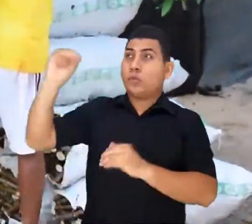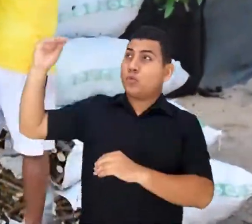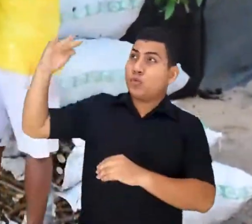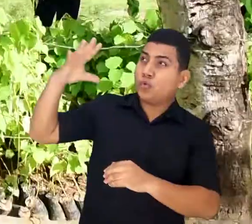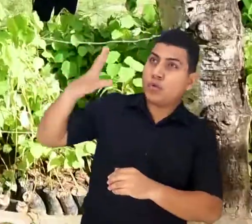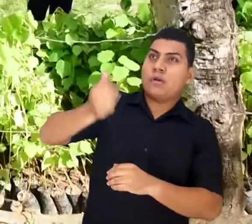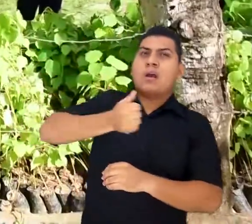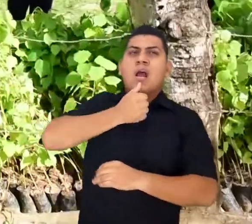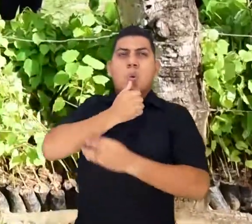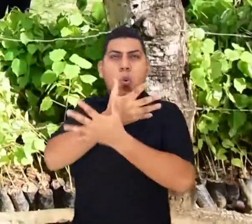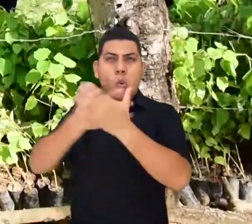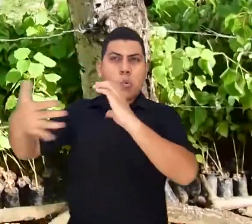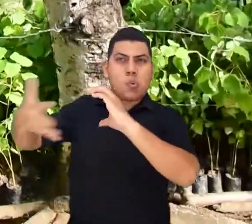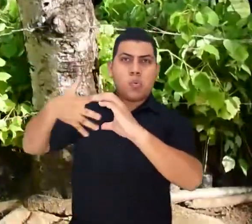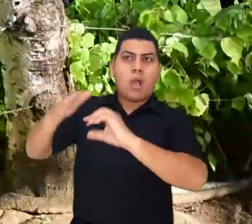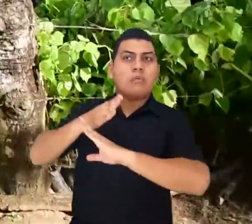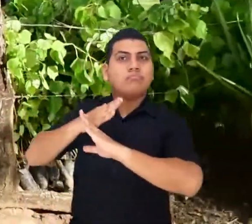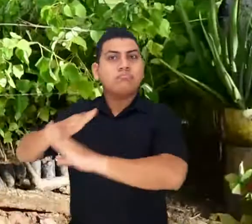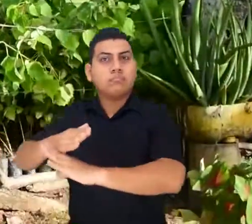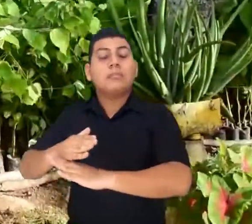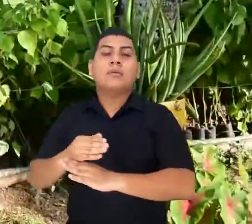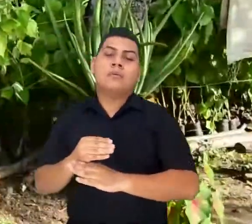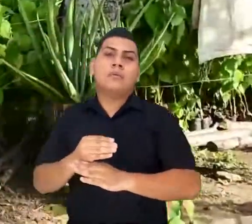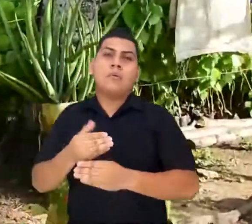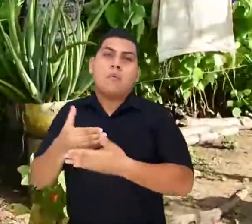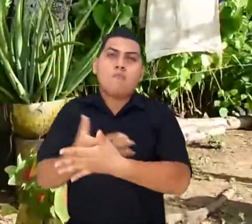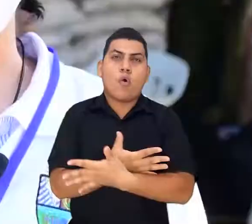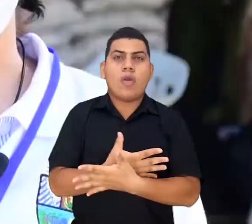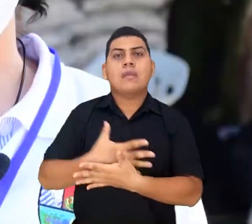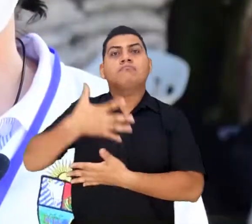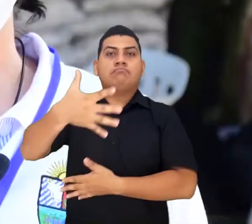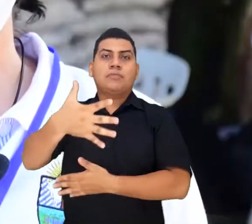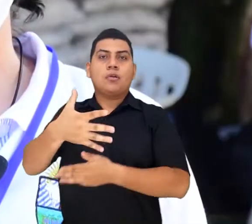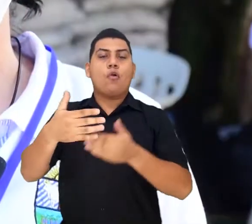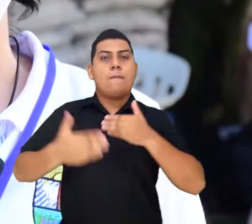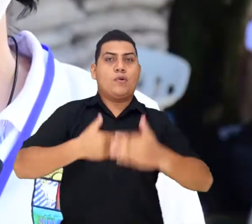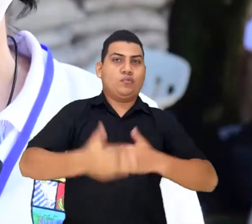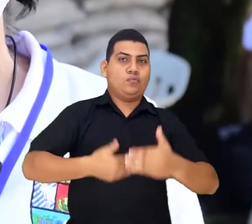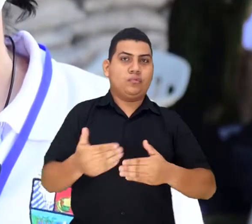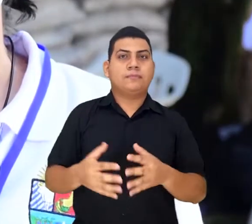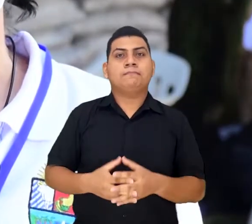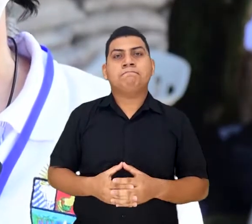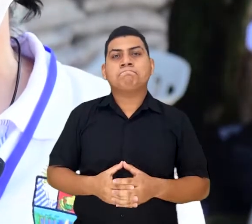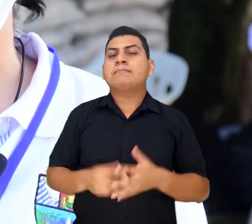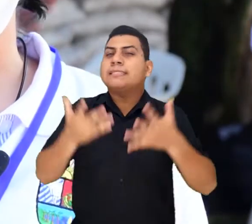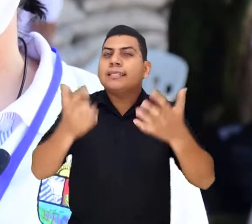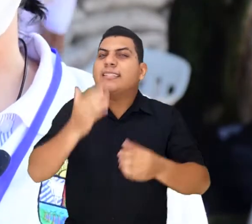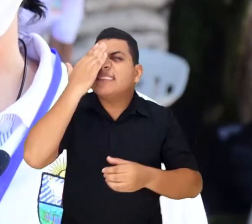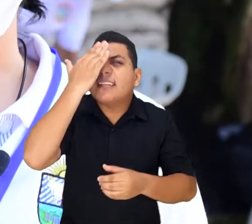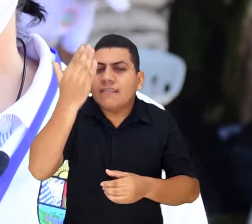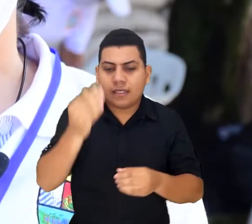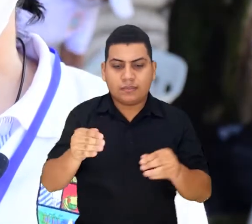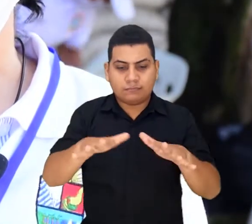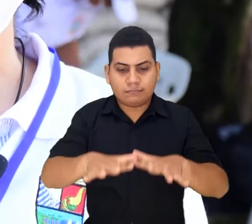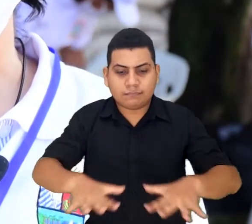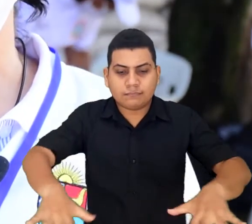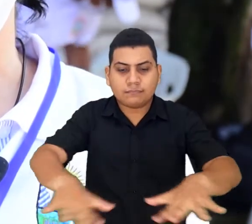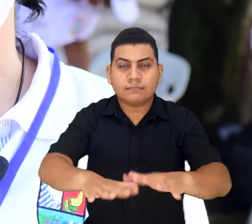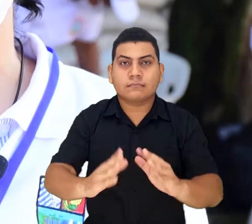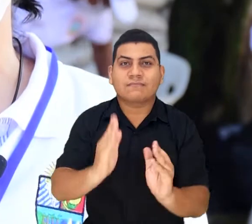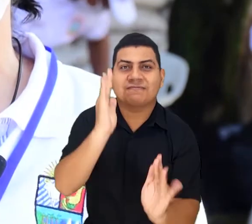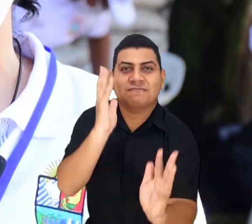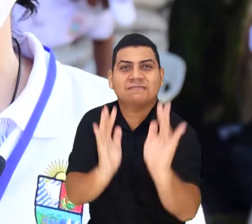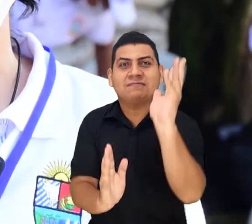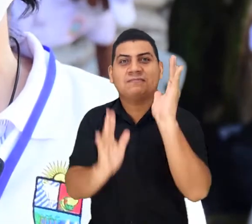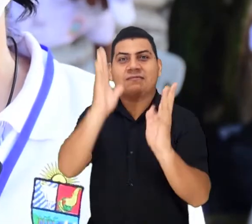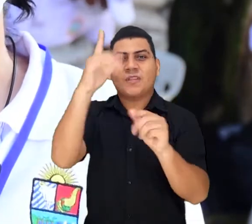de los cultivos. Se establecerán 5 modelos productivos. Saber qué tan resistentes son los cultivos